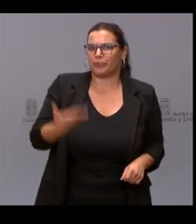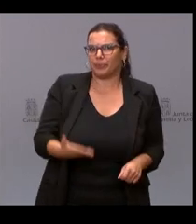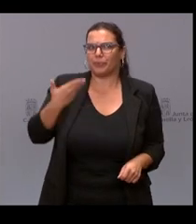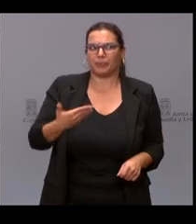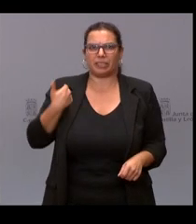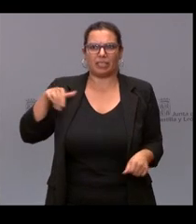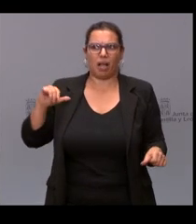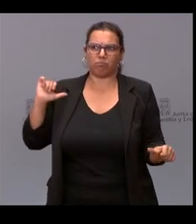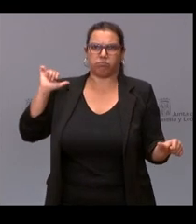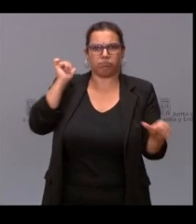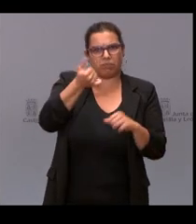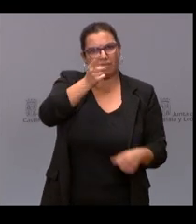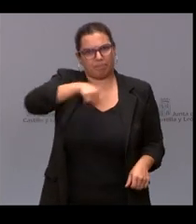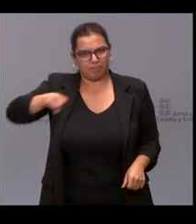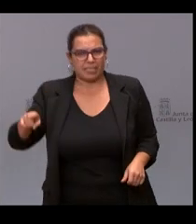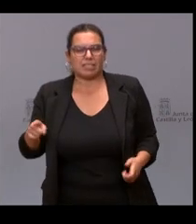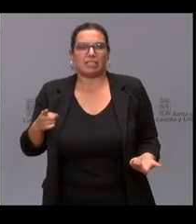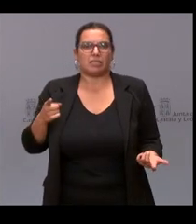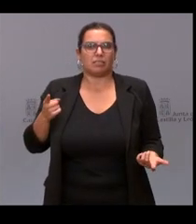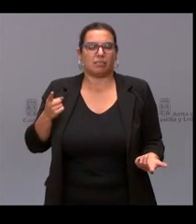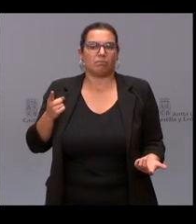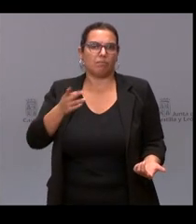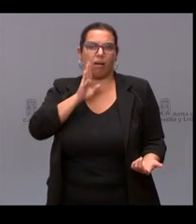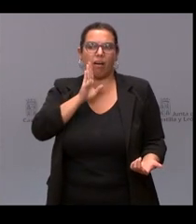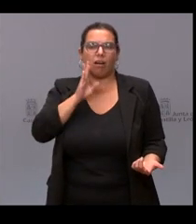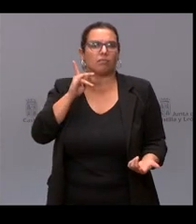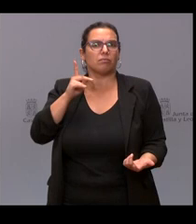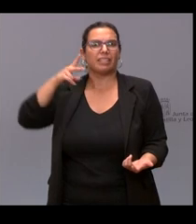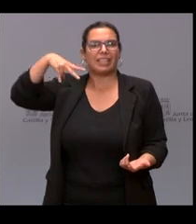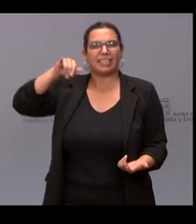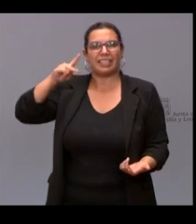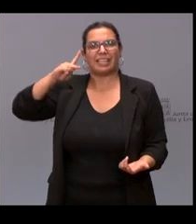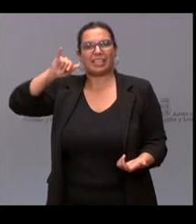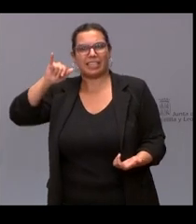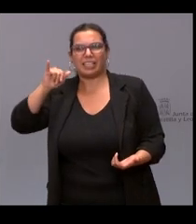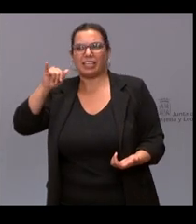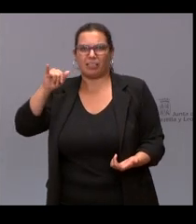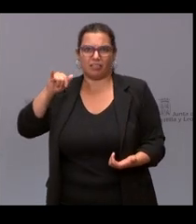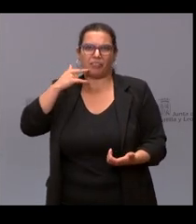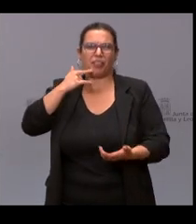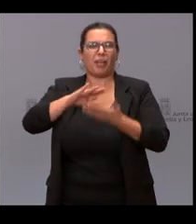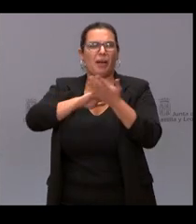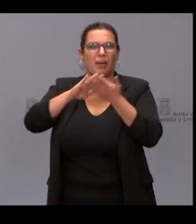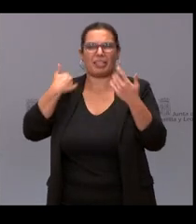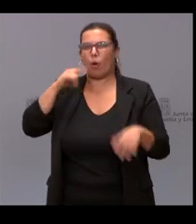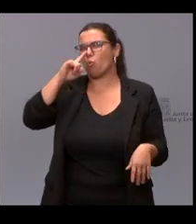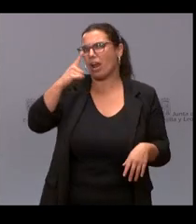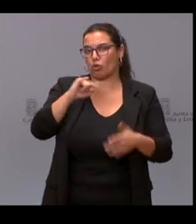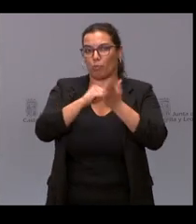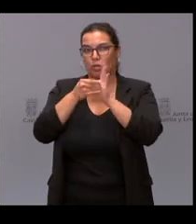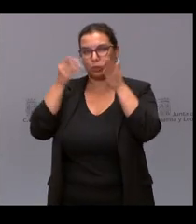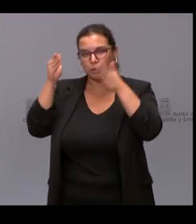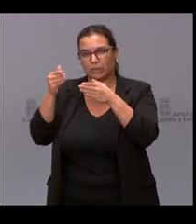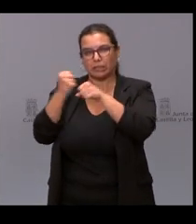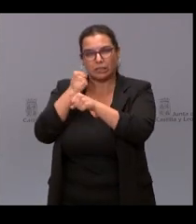hace muchos meses. Se hablaba por parte de Niki de un año en concreto con este proyecto, pero